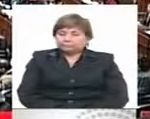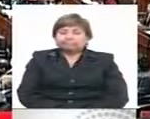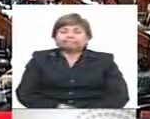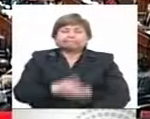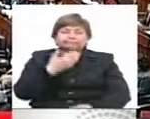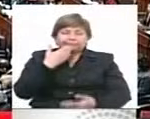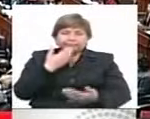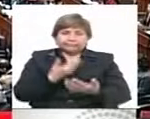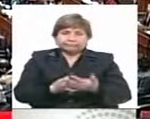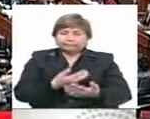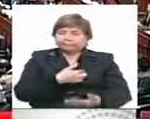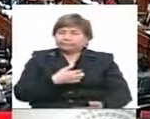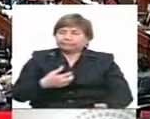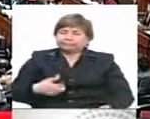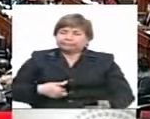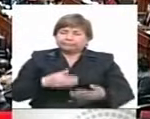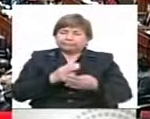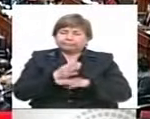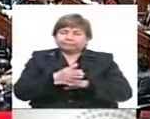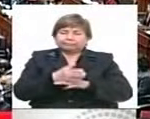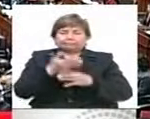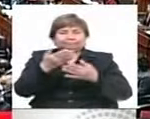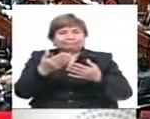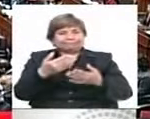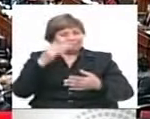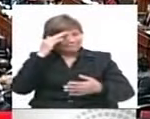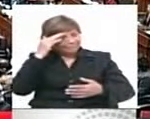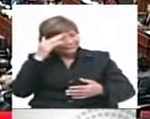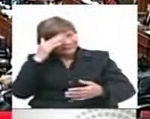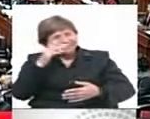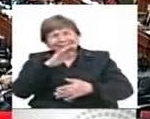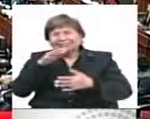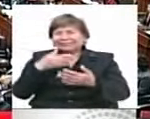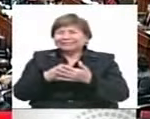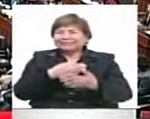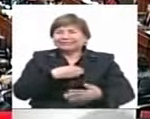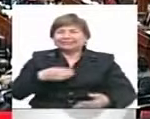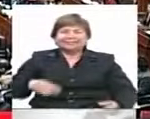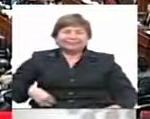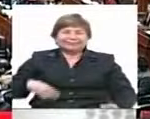Gracias, señora presidenta, por su intermedio. Un saludo a todos los ministros presentes.